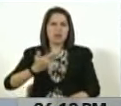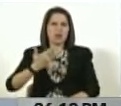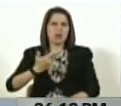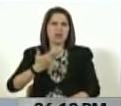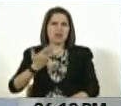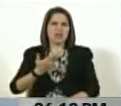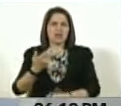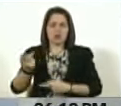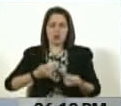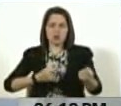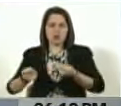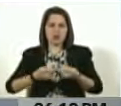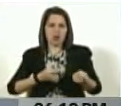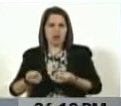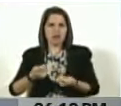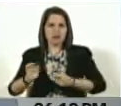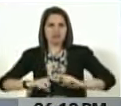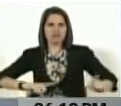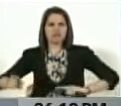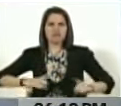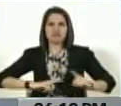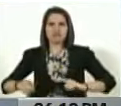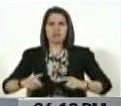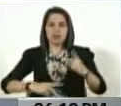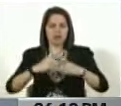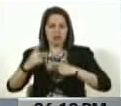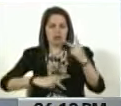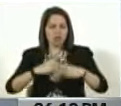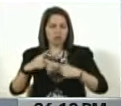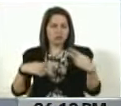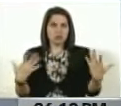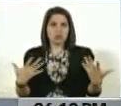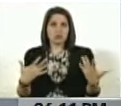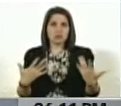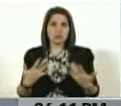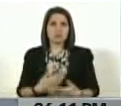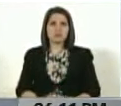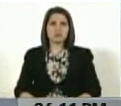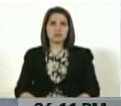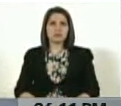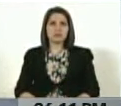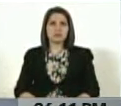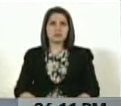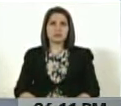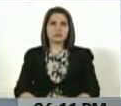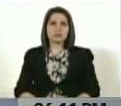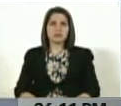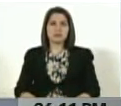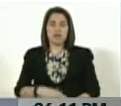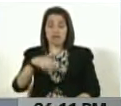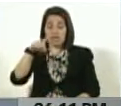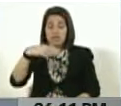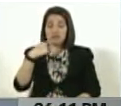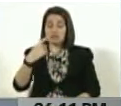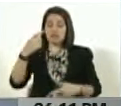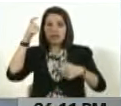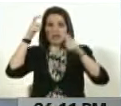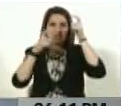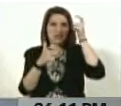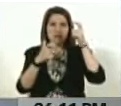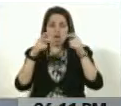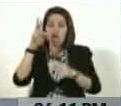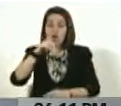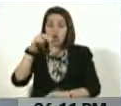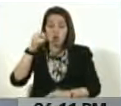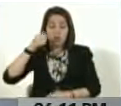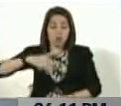entonces de controlar los medios de producción también y además la materia prima? Bueno, decía nuestro comandante Chávez, nunca tendrá el